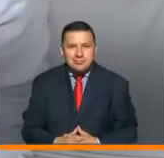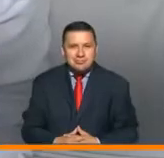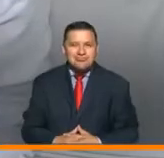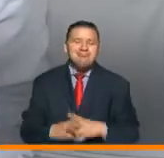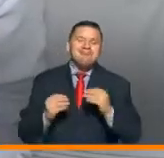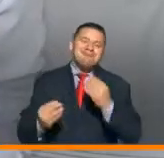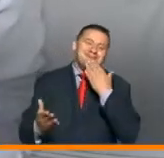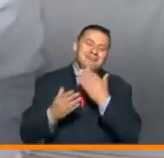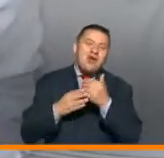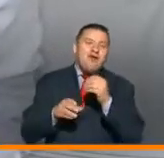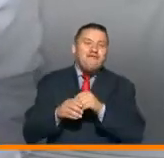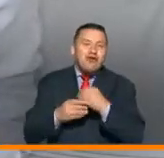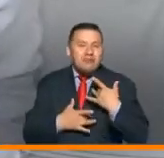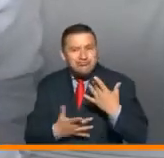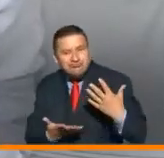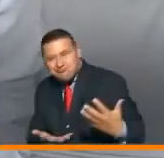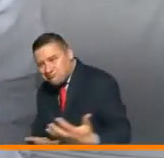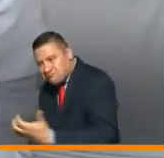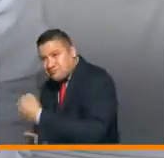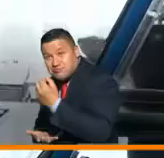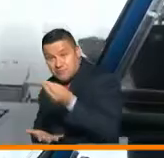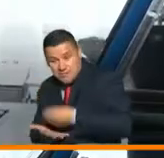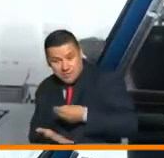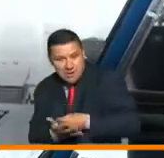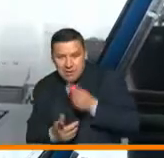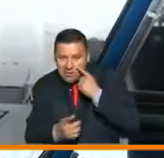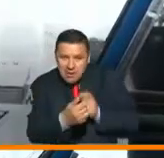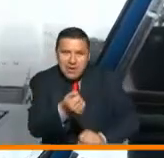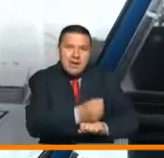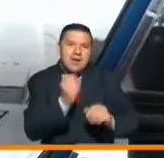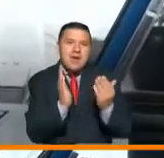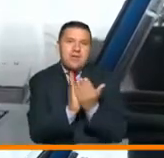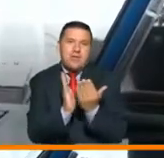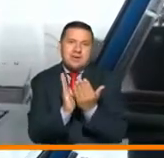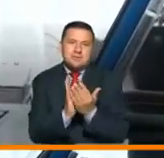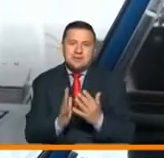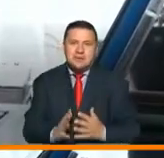Muchas gracias al Fondo Solidario para la Educación.